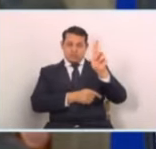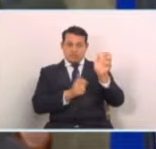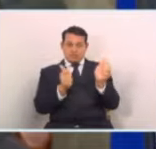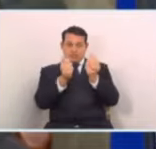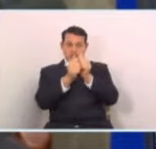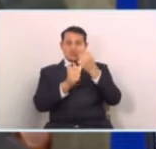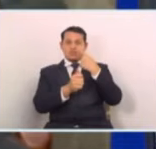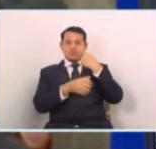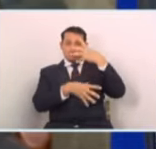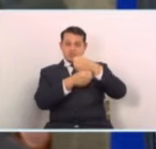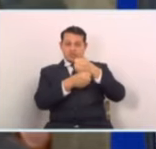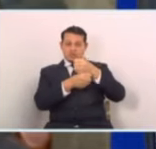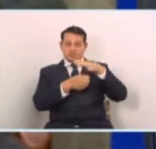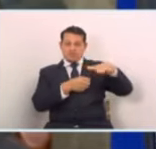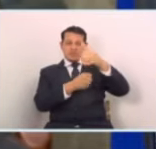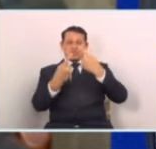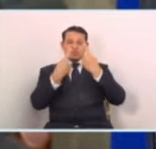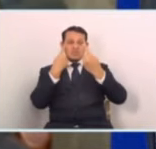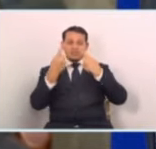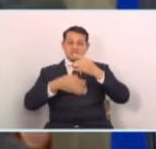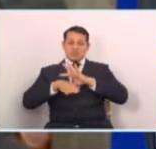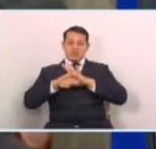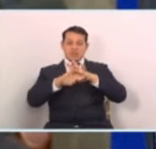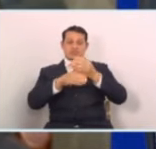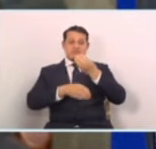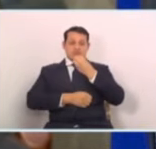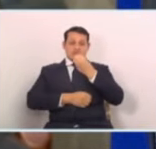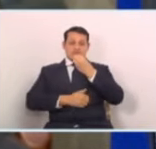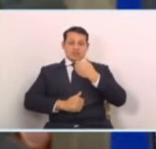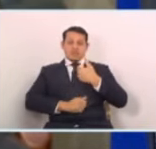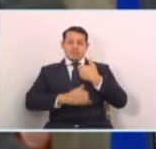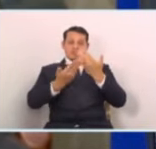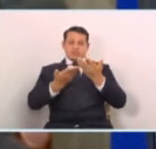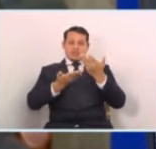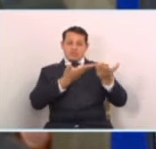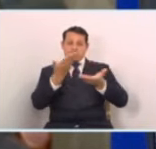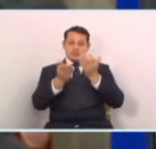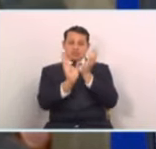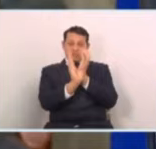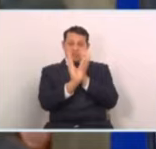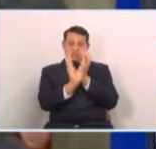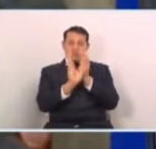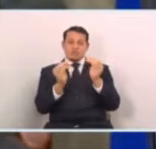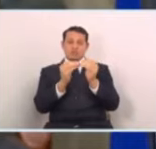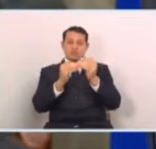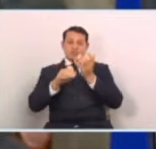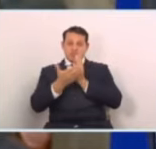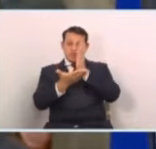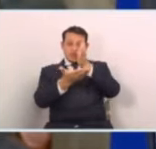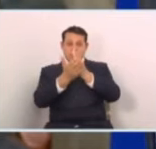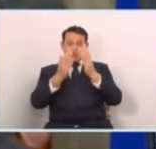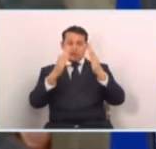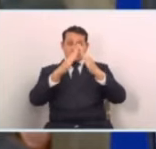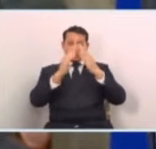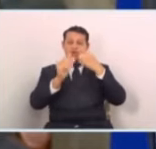acompañando en los albergues, visitándolos, llevándoles alimentos, dando atención psicológica, porque trasladarse a un